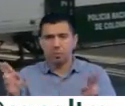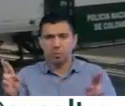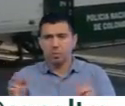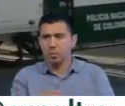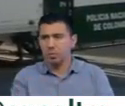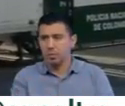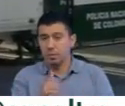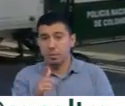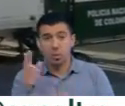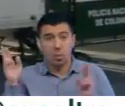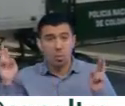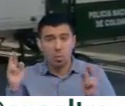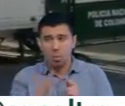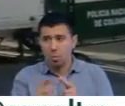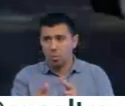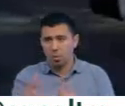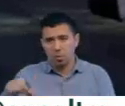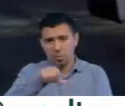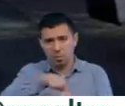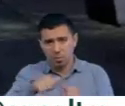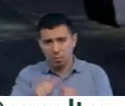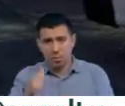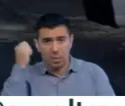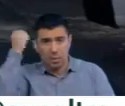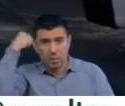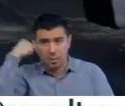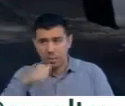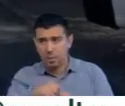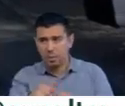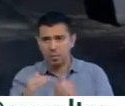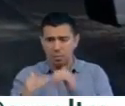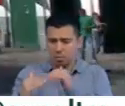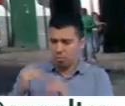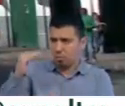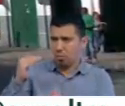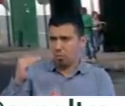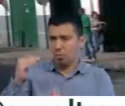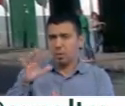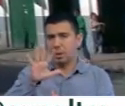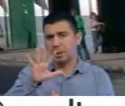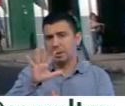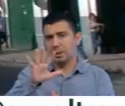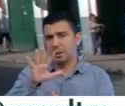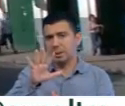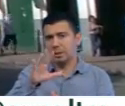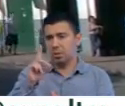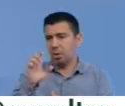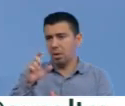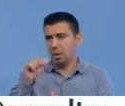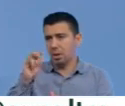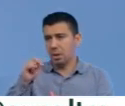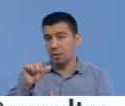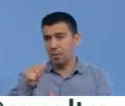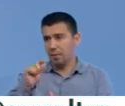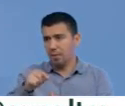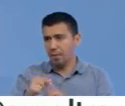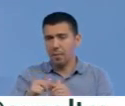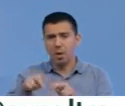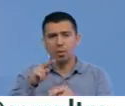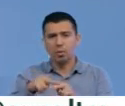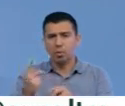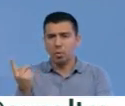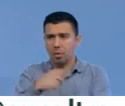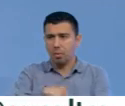La reducción de ruidos en el parque principal de Piedecuesta superó los 5 decibeles en el día del no carro. En una jornada normal